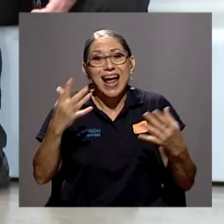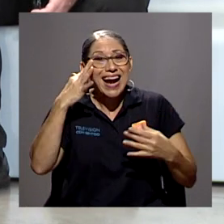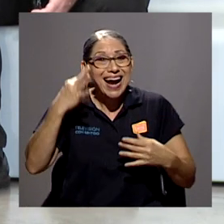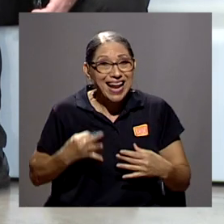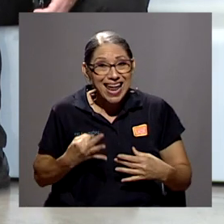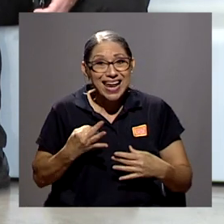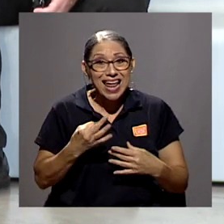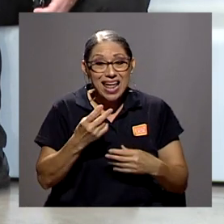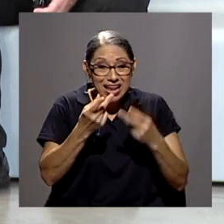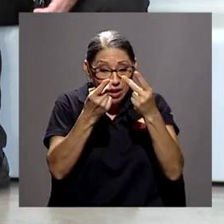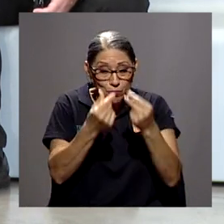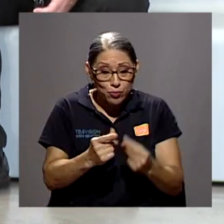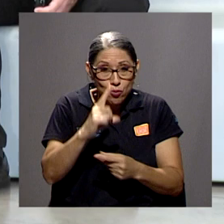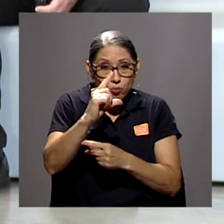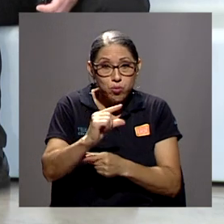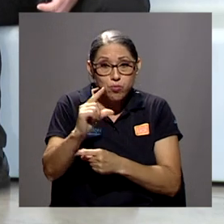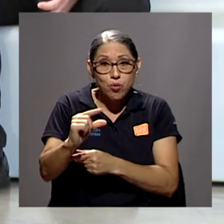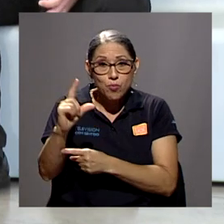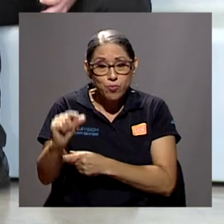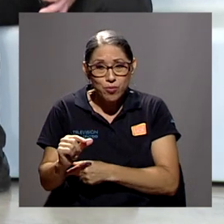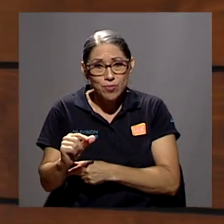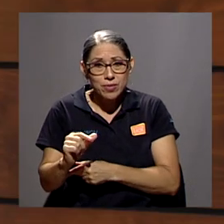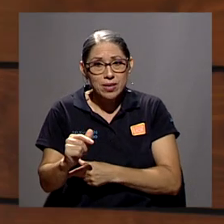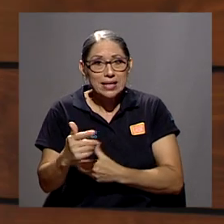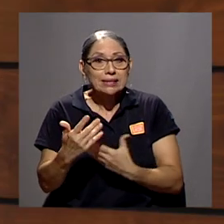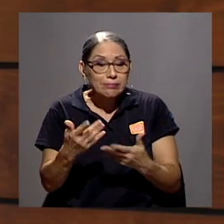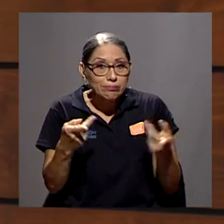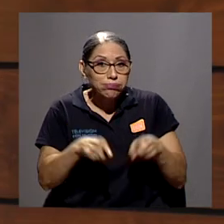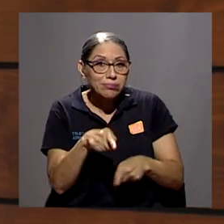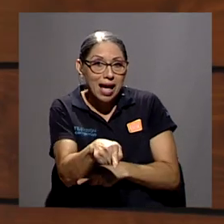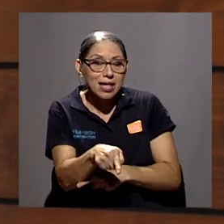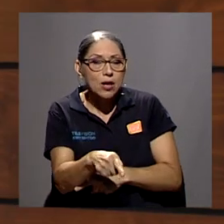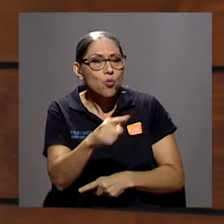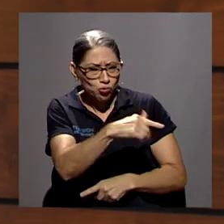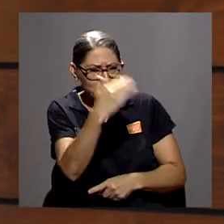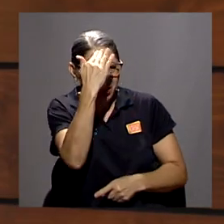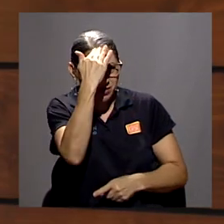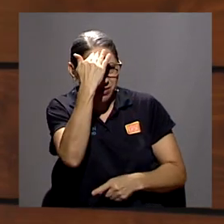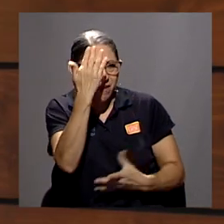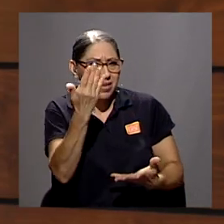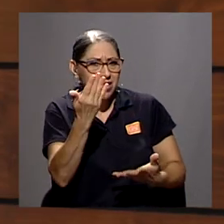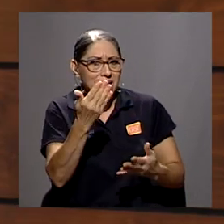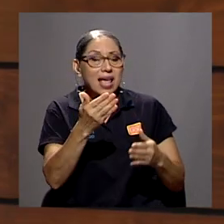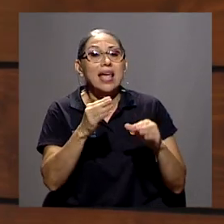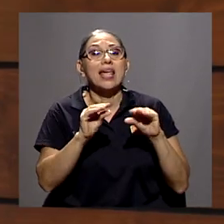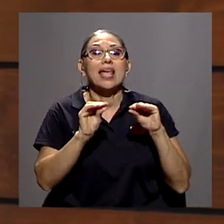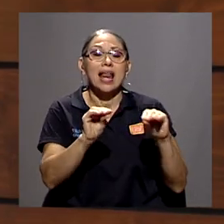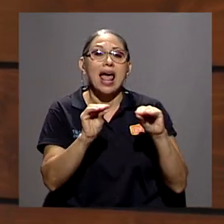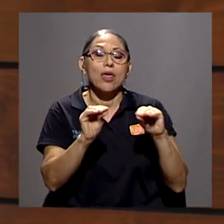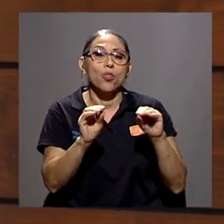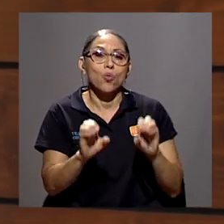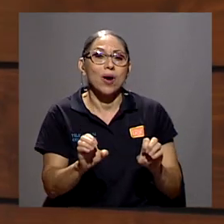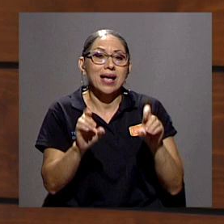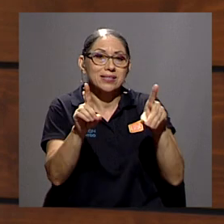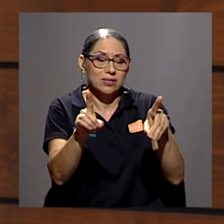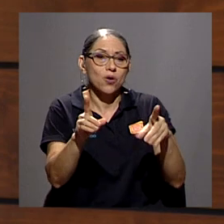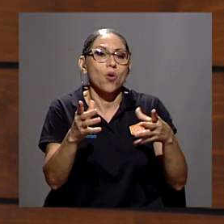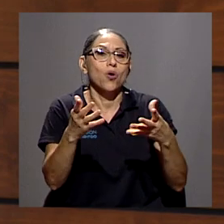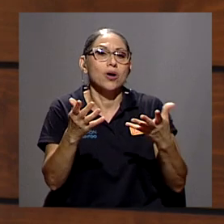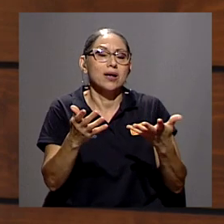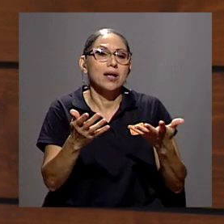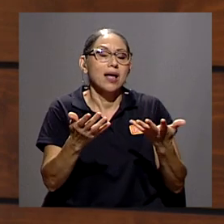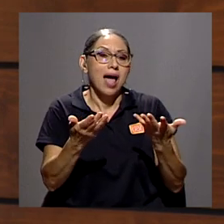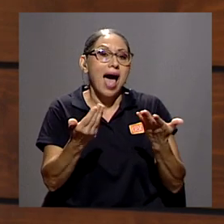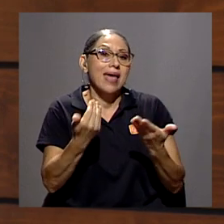estudiantes que la educación ha sido una de las que por lo menos ha presentado solicitudes en ese tracto